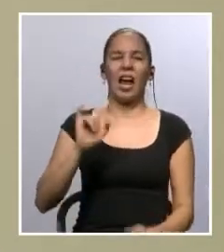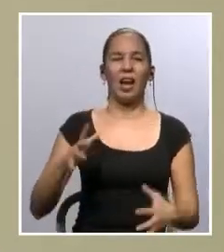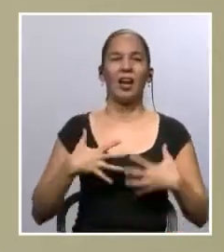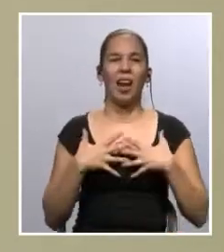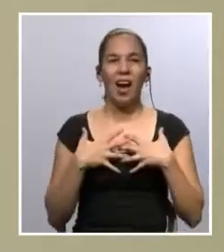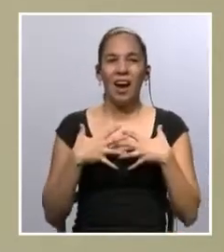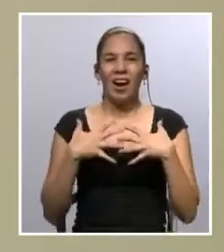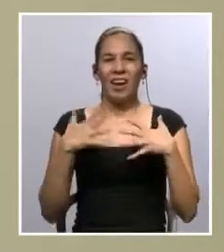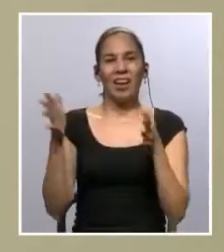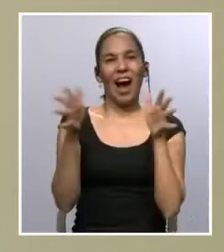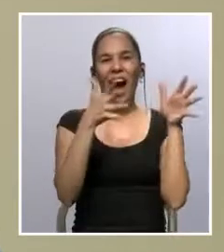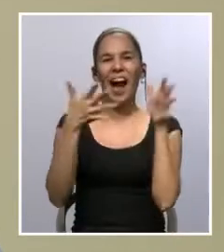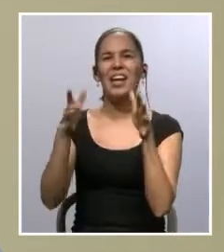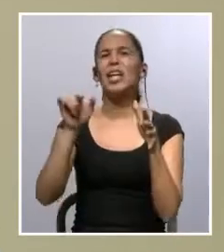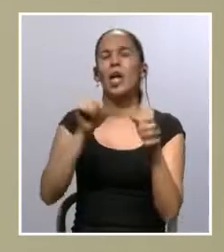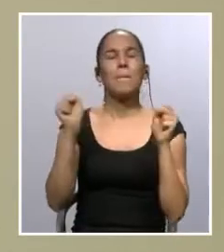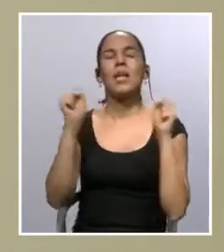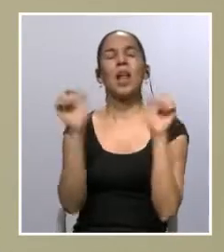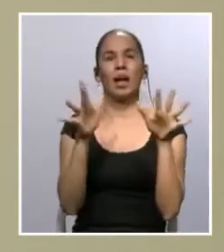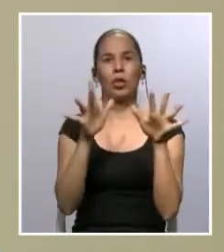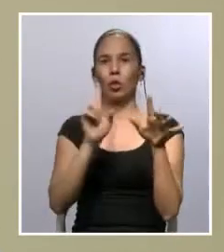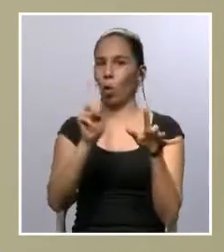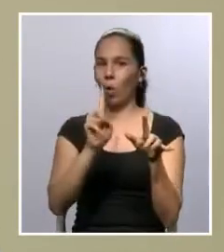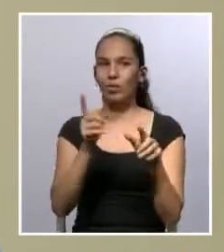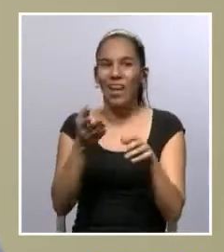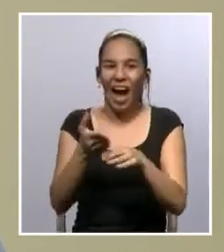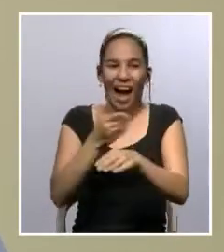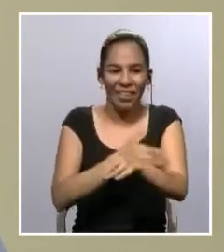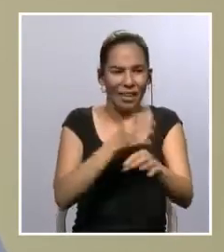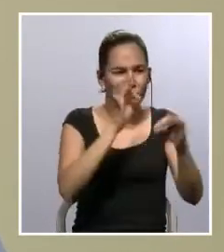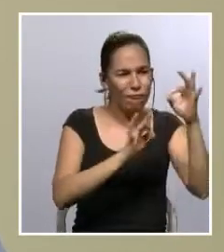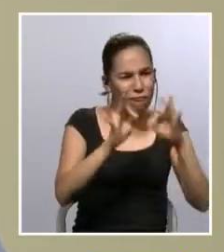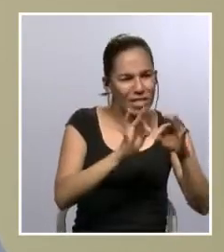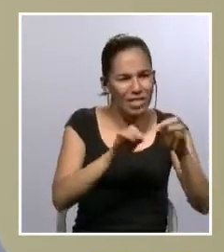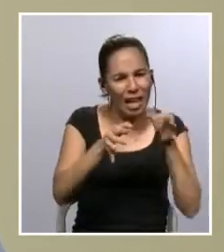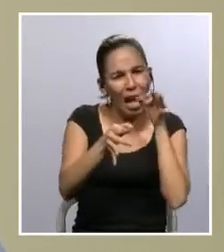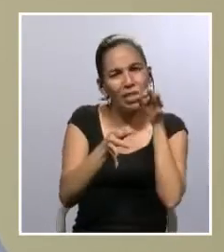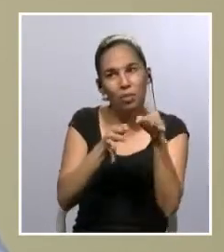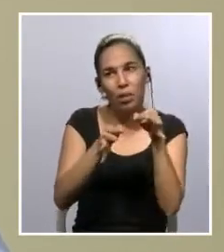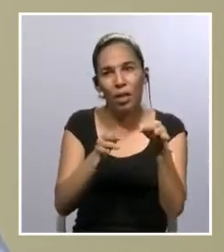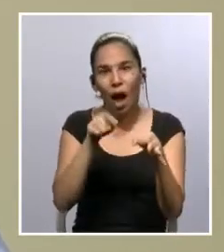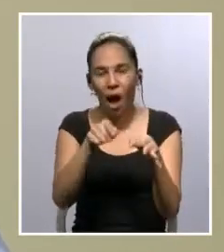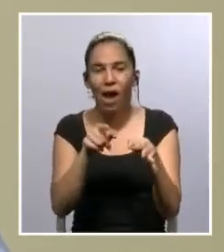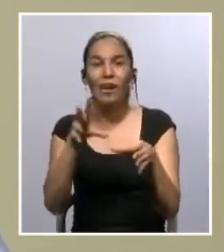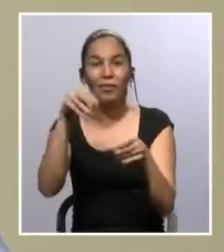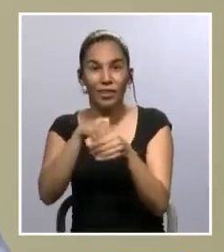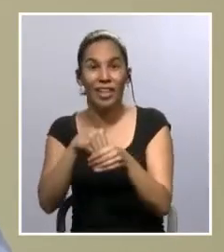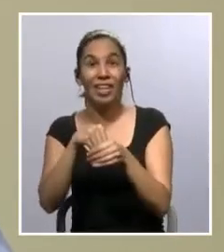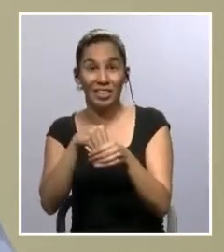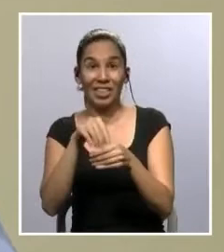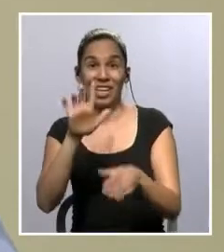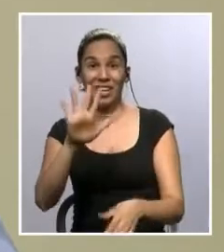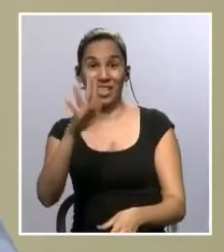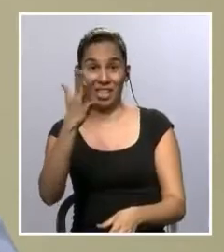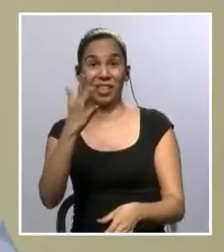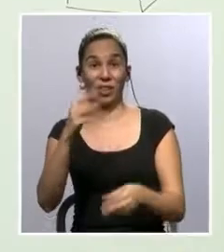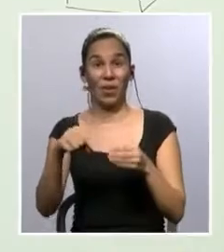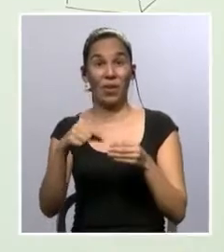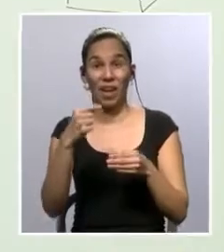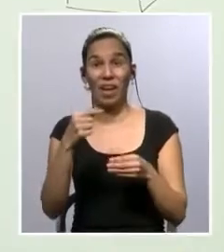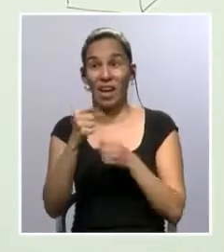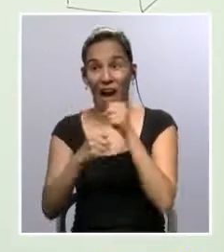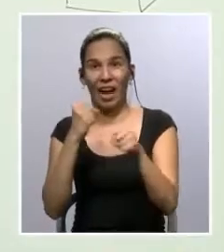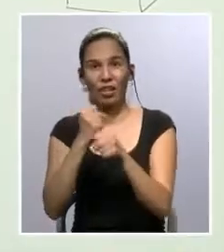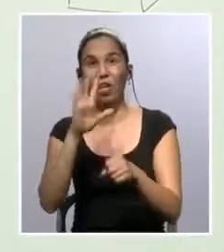No, todo tiene una explicación física y bueno, este contenido es para educación diversificada. Esto se ve en quinto año. En